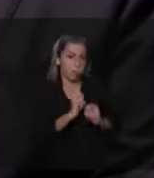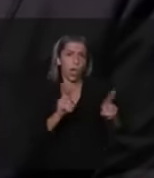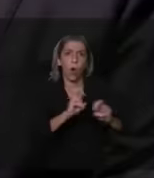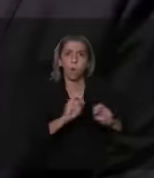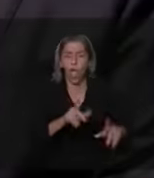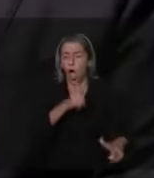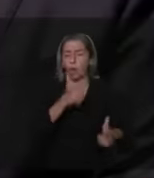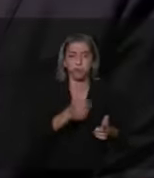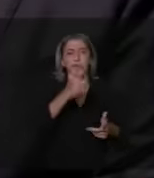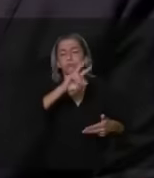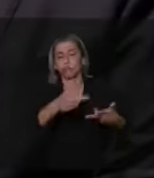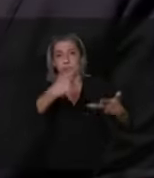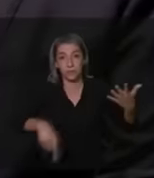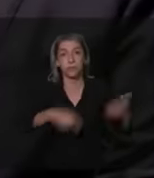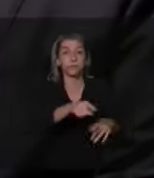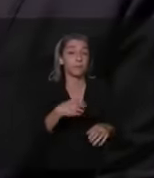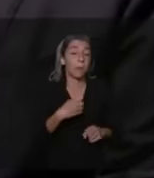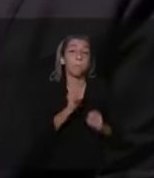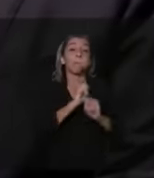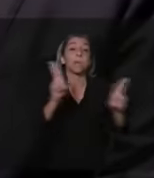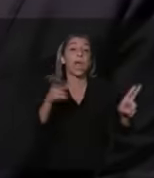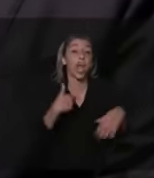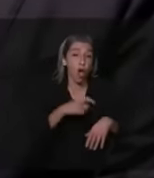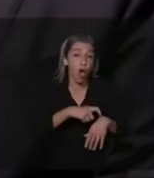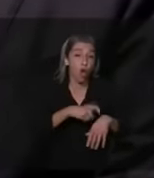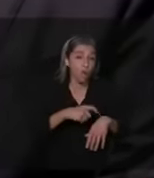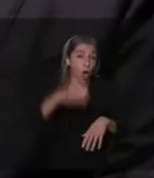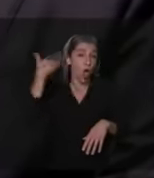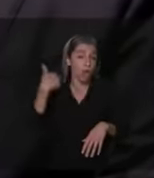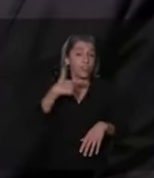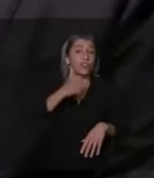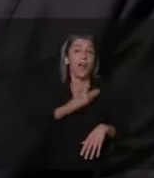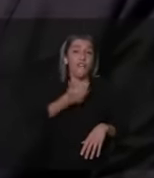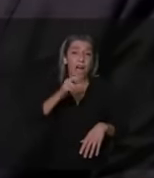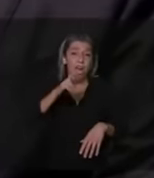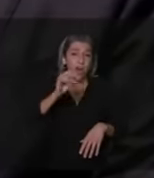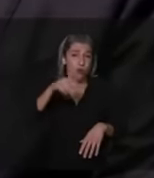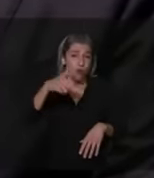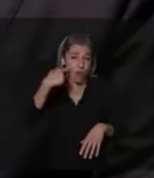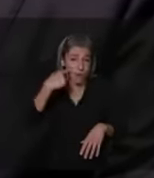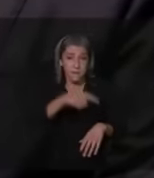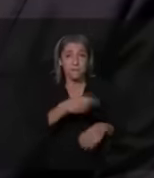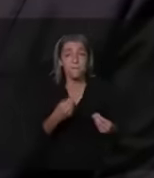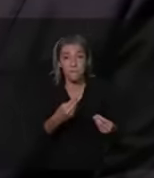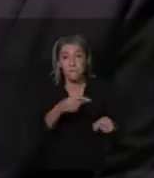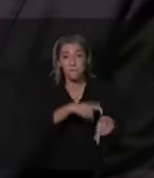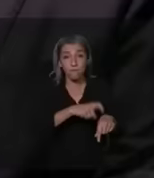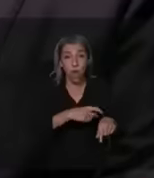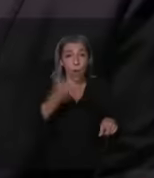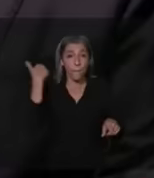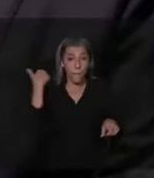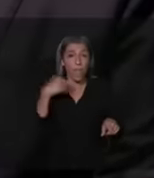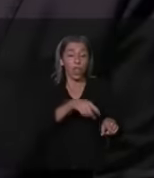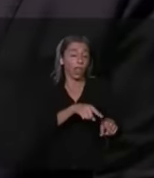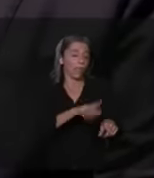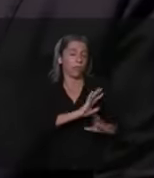llamado Eugenio Zaffaroni. Es decir, un señor que invertía la carga, la prueba, donde hacía